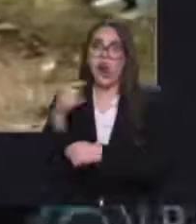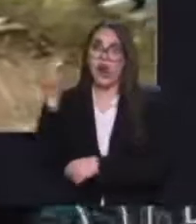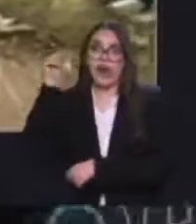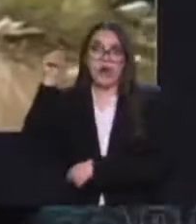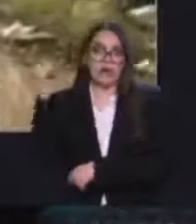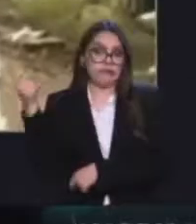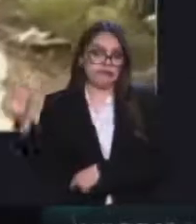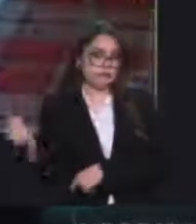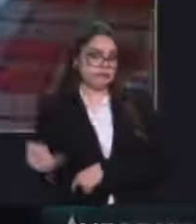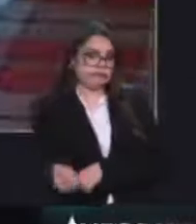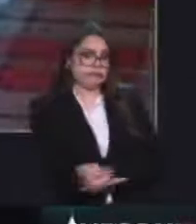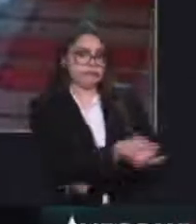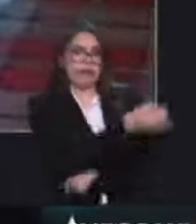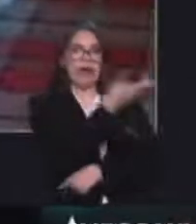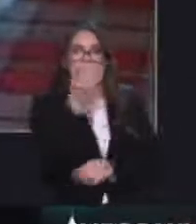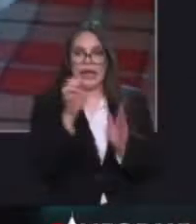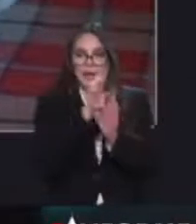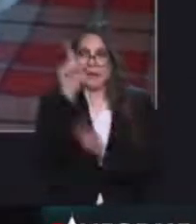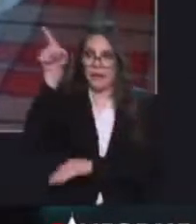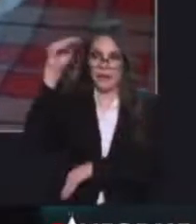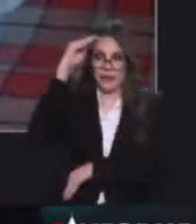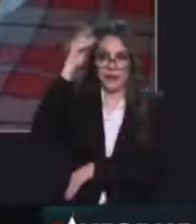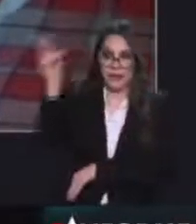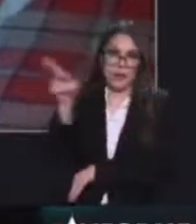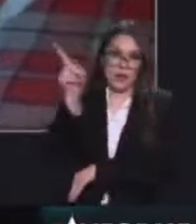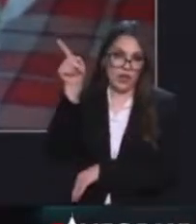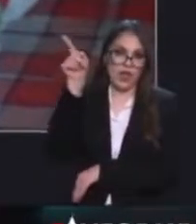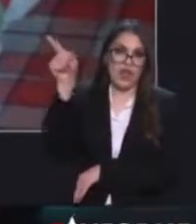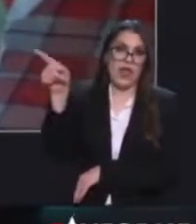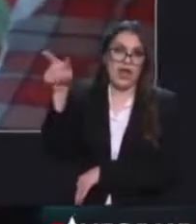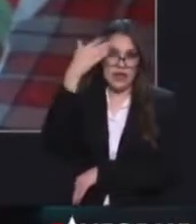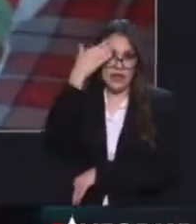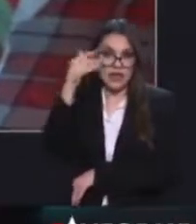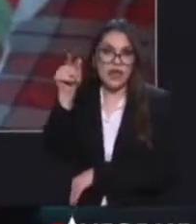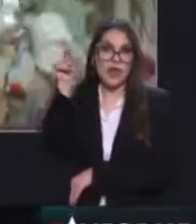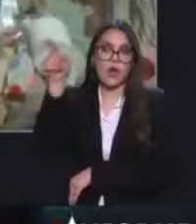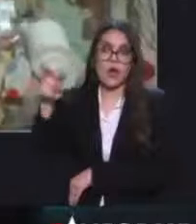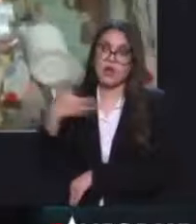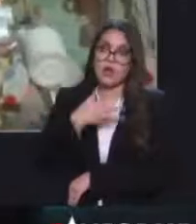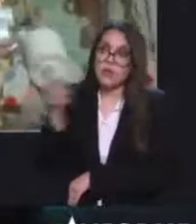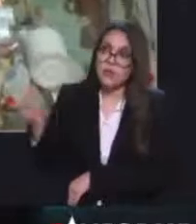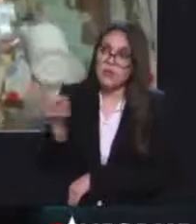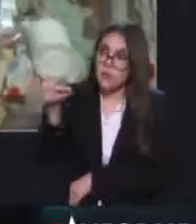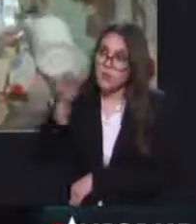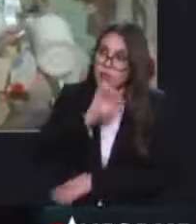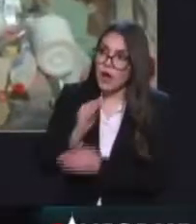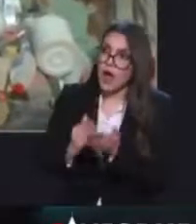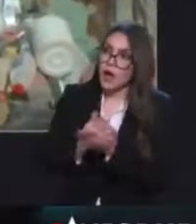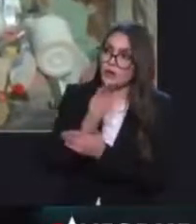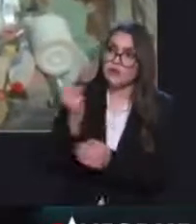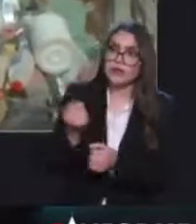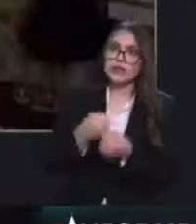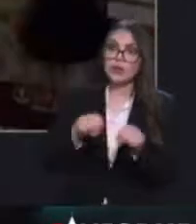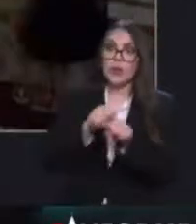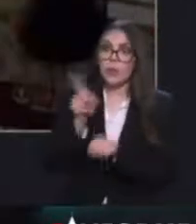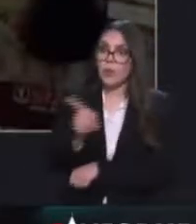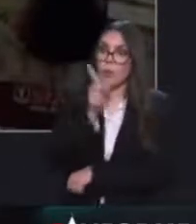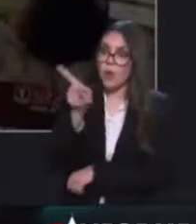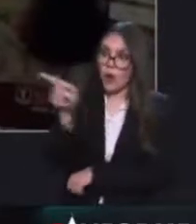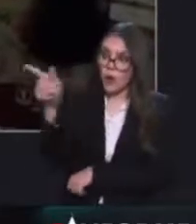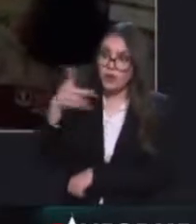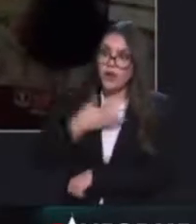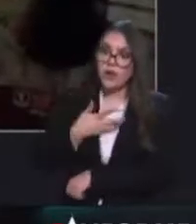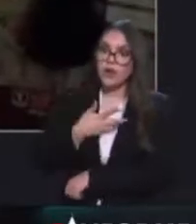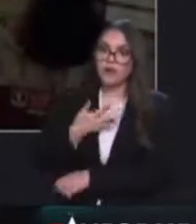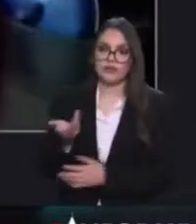de donde viven, de sus localidades, pues no por el hecho de que tú reconozcas y ya te hayan dicho que tienes acceso al Seguro Popular, a un corralero agrícola, por ejemplo,